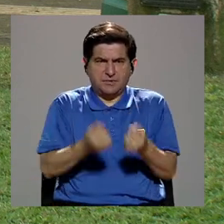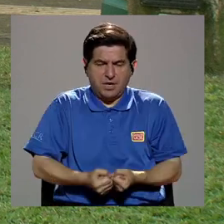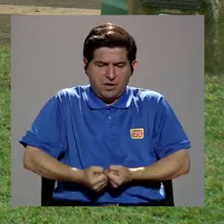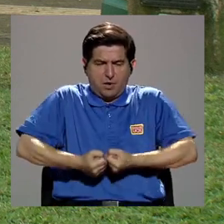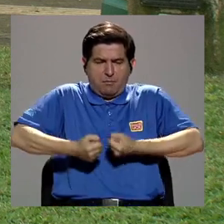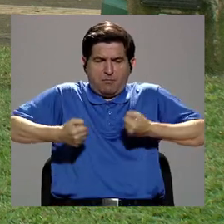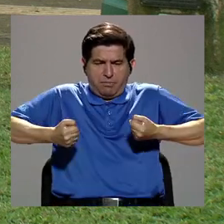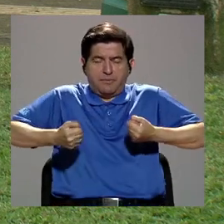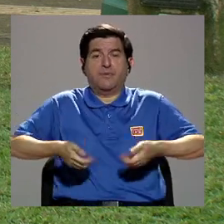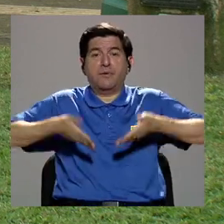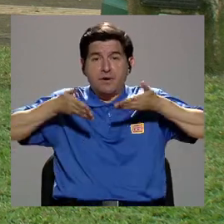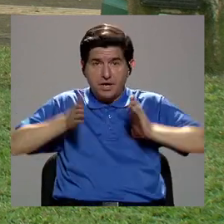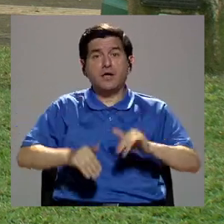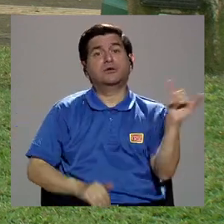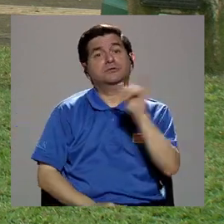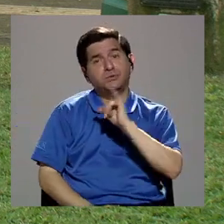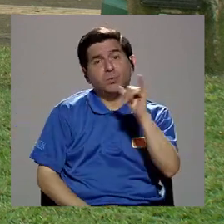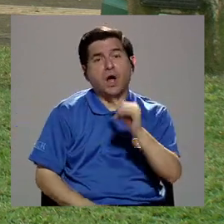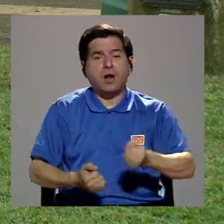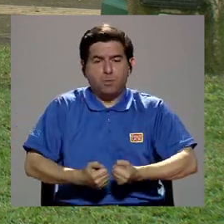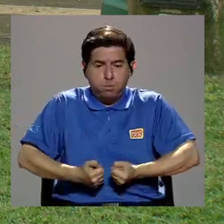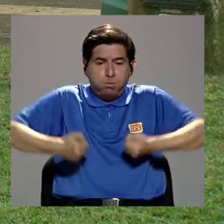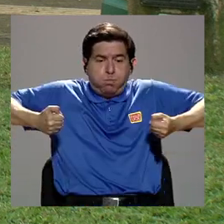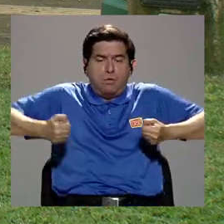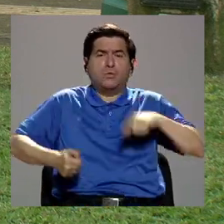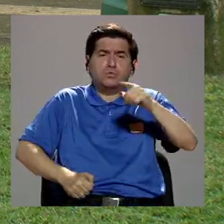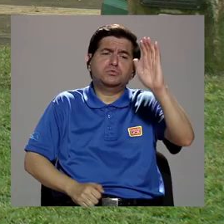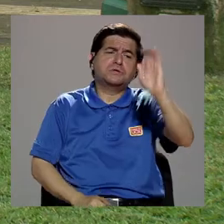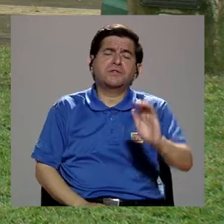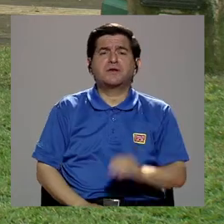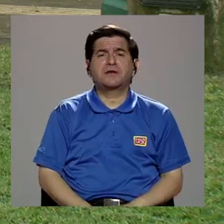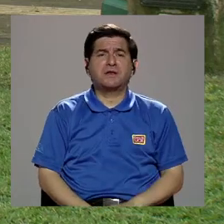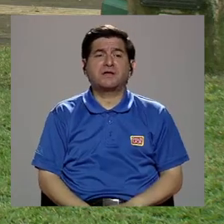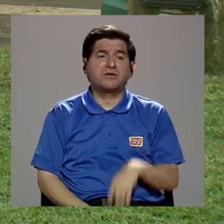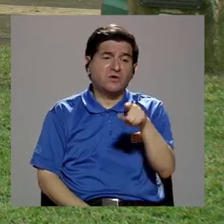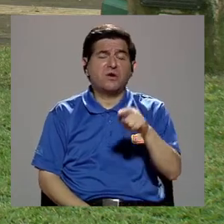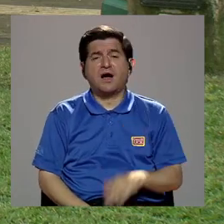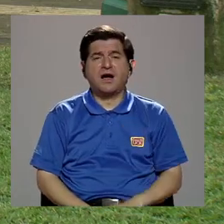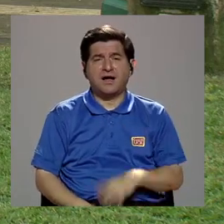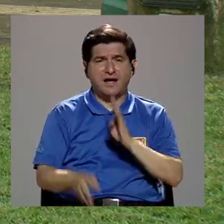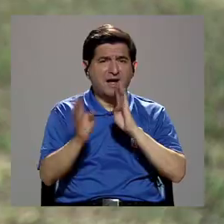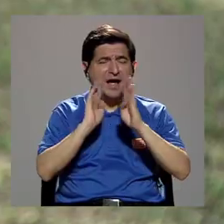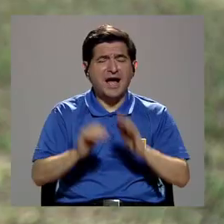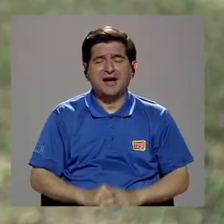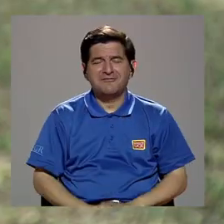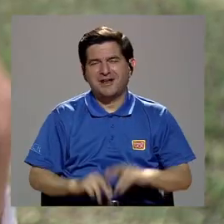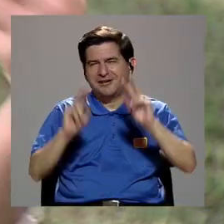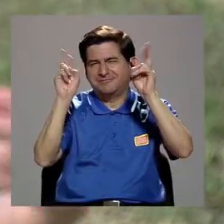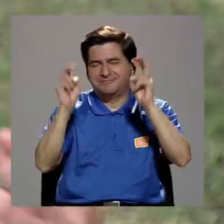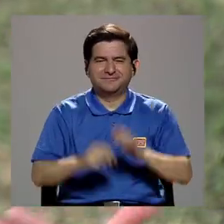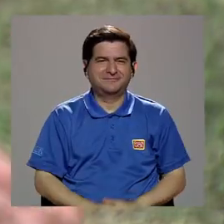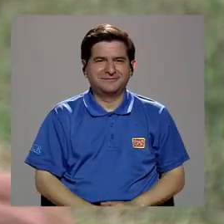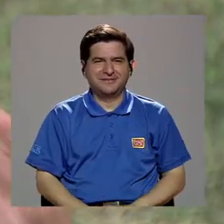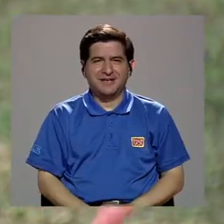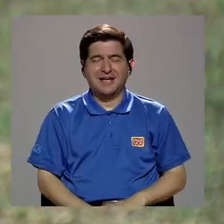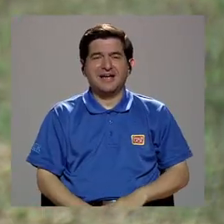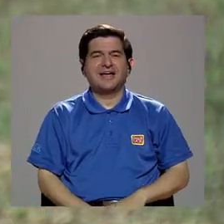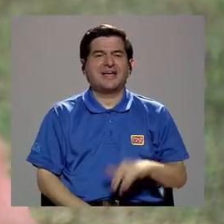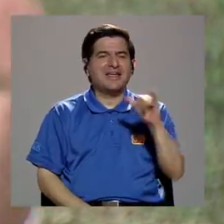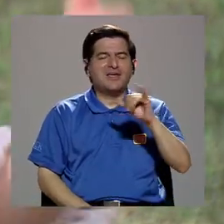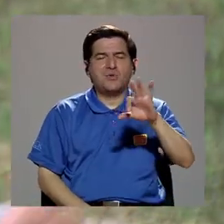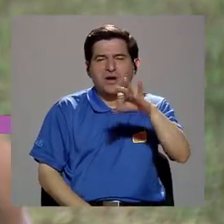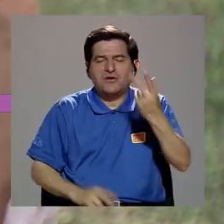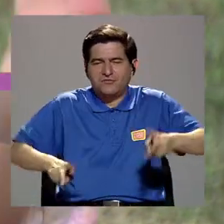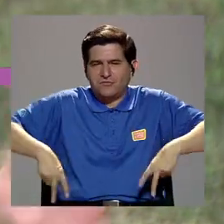tienen sobrepeso, los hijos tengan sobrepeso. Sí. Porque si ustedes de pequeño le hablan en chino, pues lo único que va a aprender a hablar cuando sea adulto grande es... Tienen los